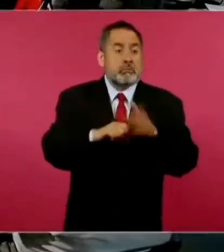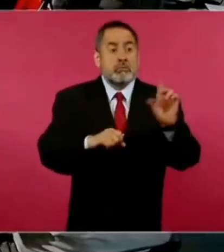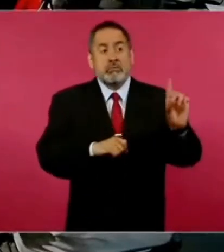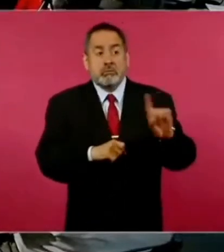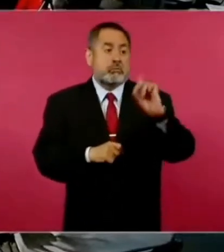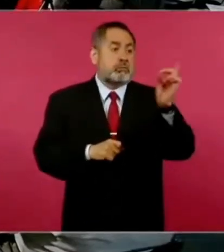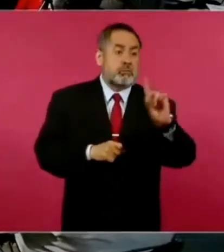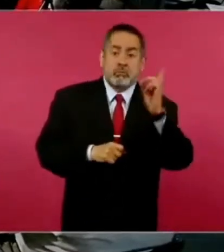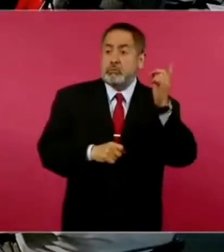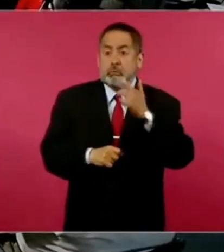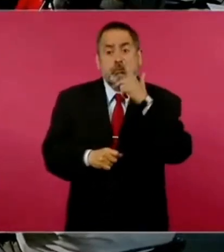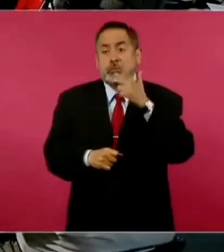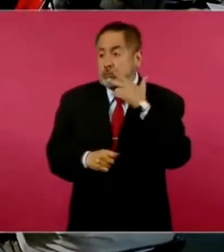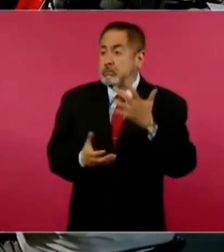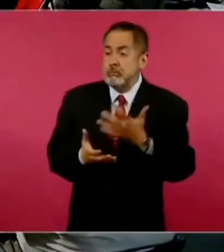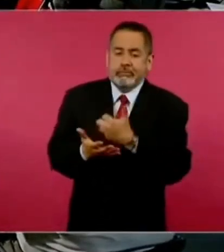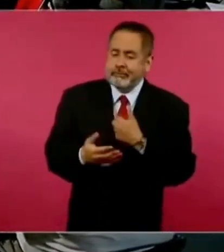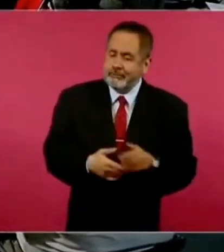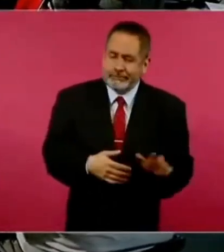porque les va a ir mal.